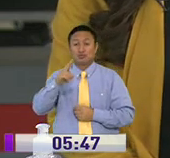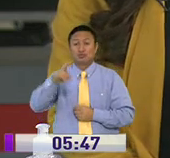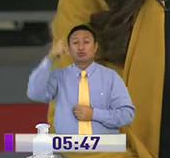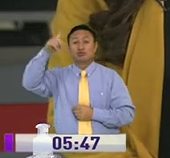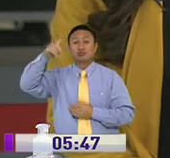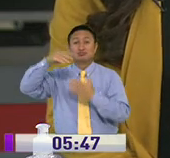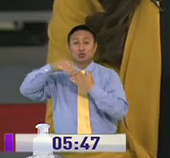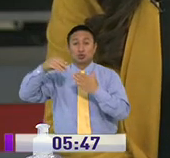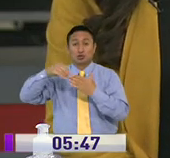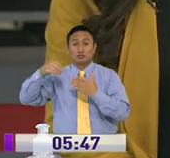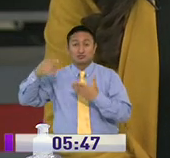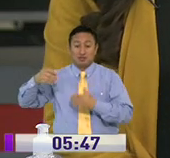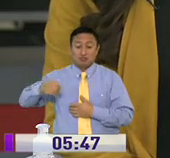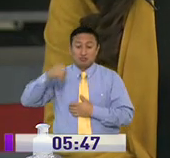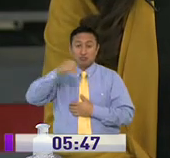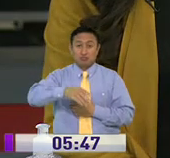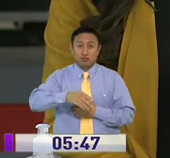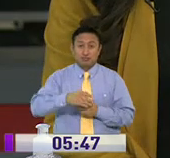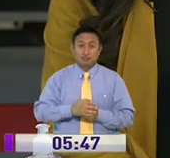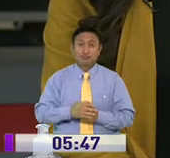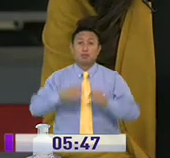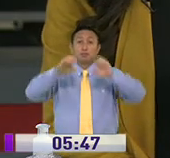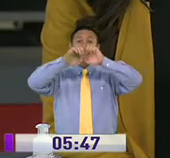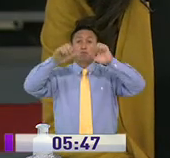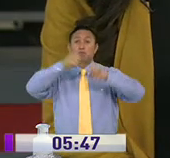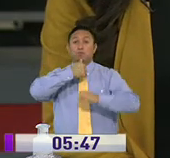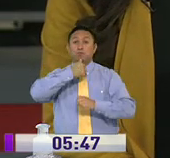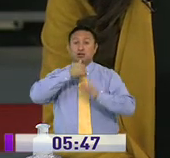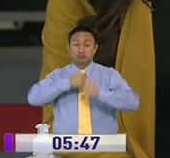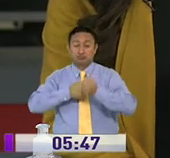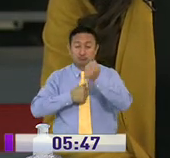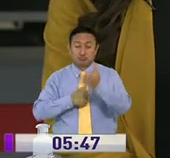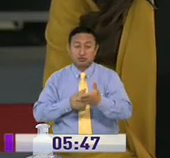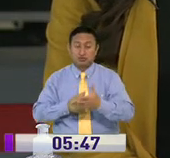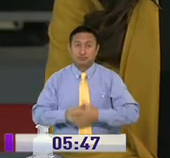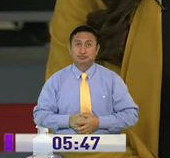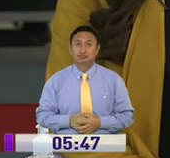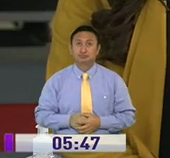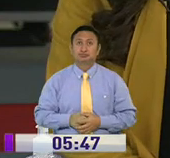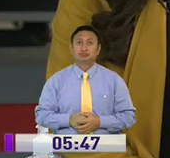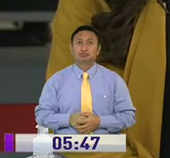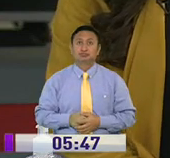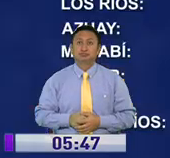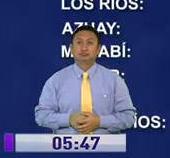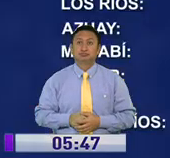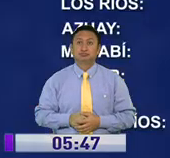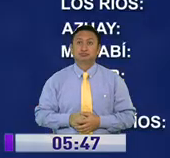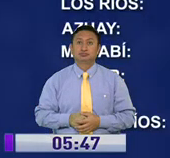millones de dólares en donaciones que realiza la empresa privada ante la emergencia sanitaria.